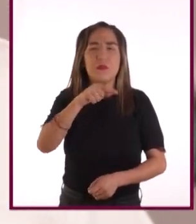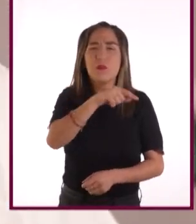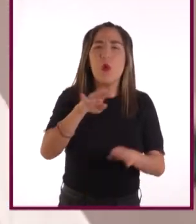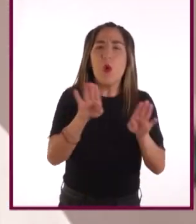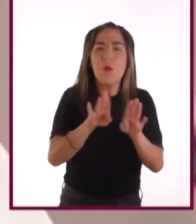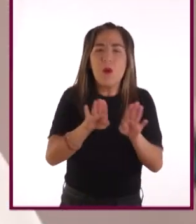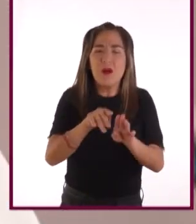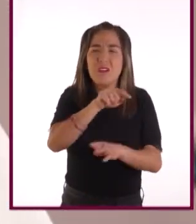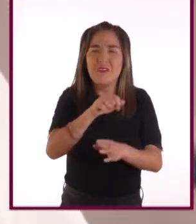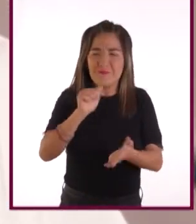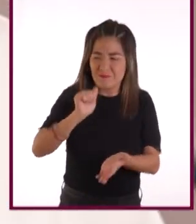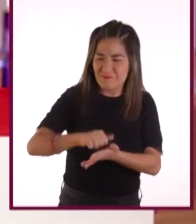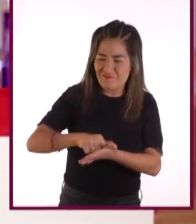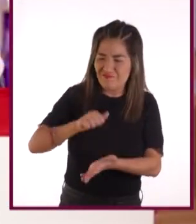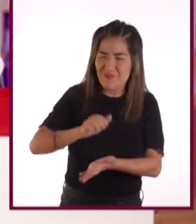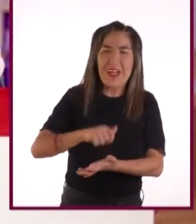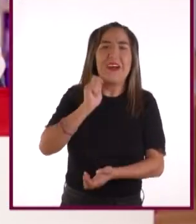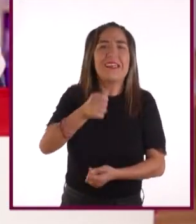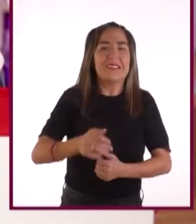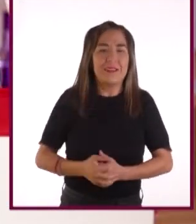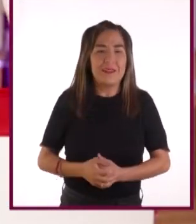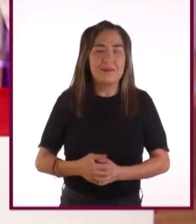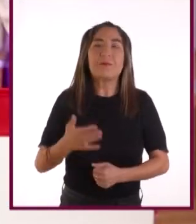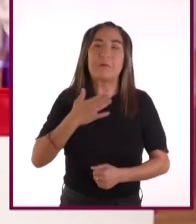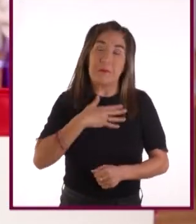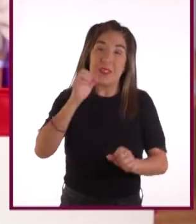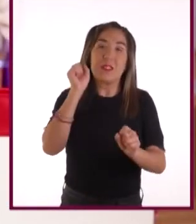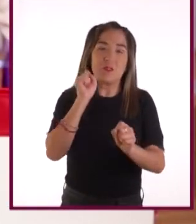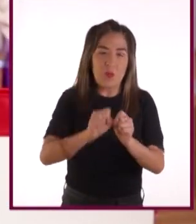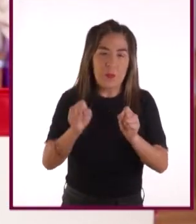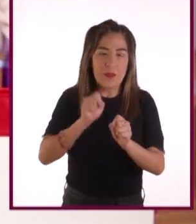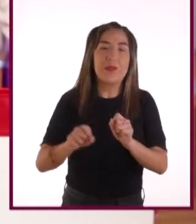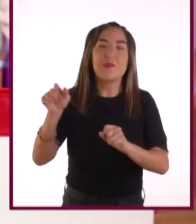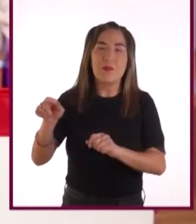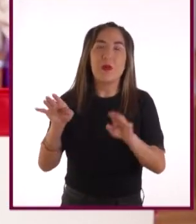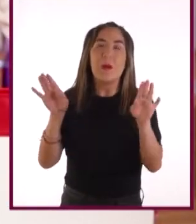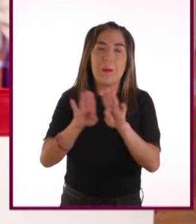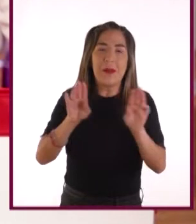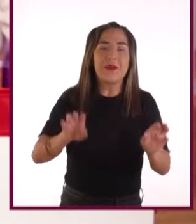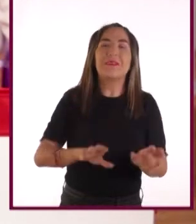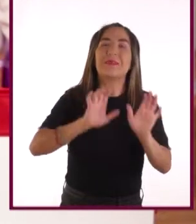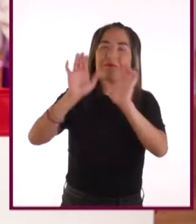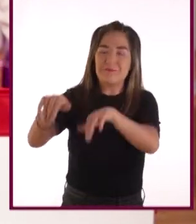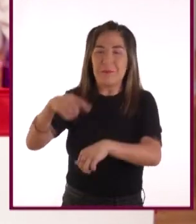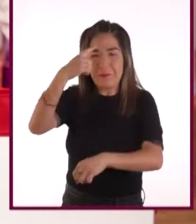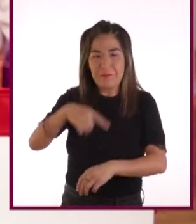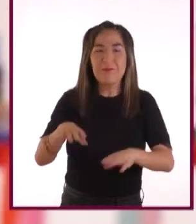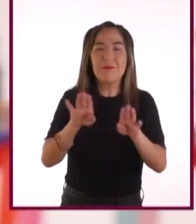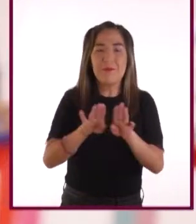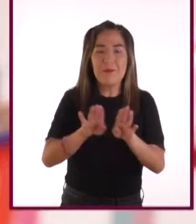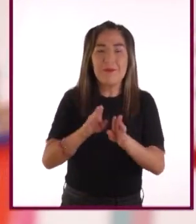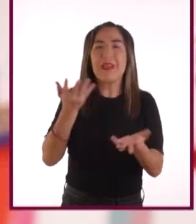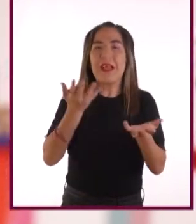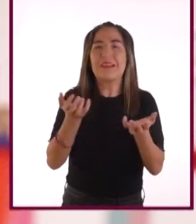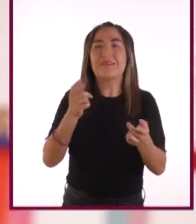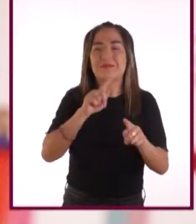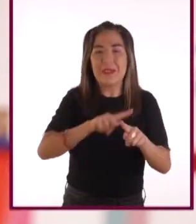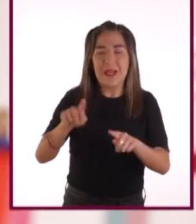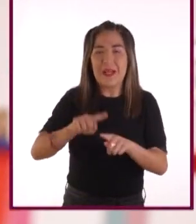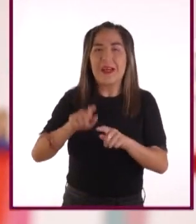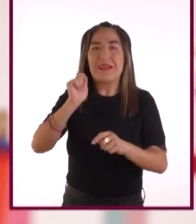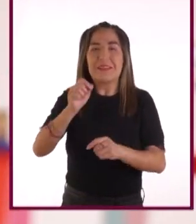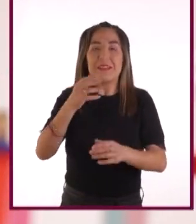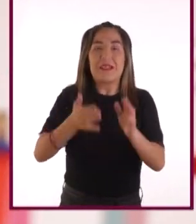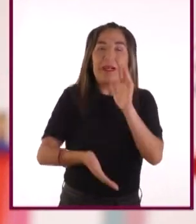el Código de Socorro Internacional? Pues bueno, mi sobrino va a entrar a un campamento de scouts y necesito estar segura de que sepa